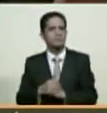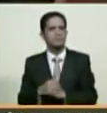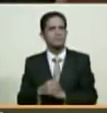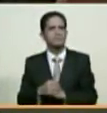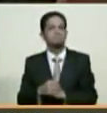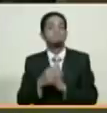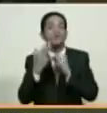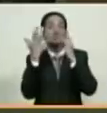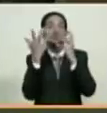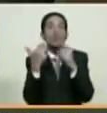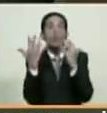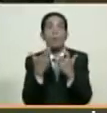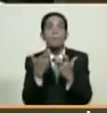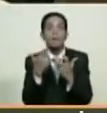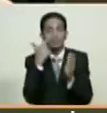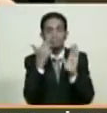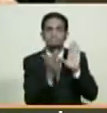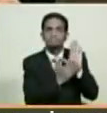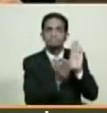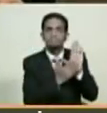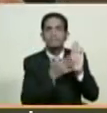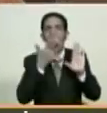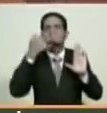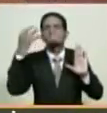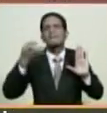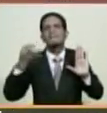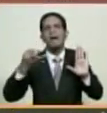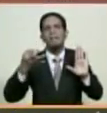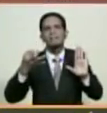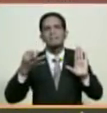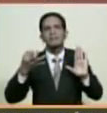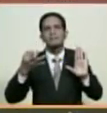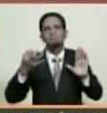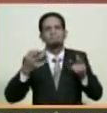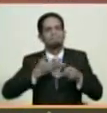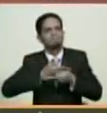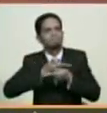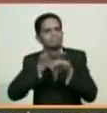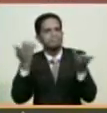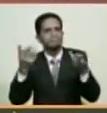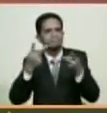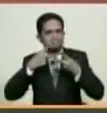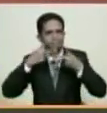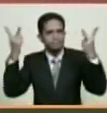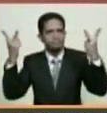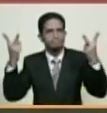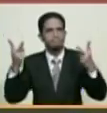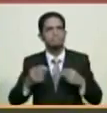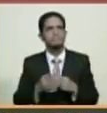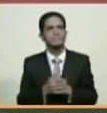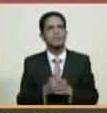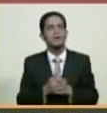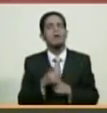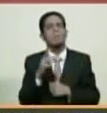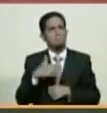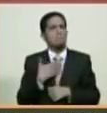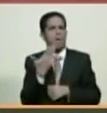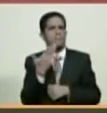Números, verdades, verdades para la BBC, para el Washington Post, para CNN, podrían hacer un